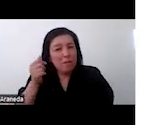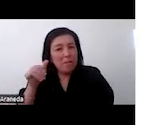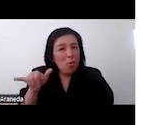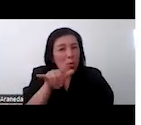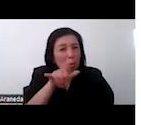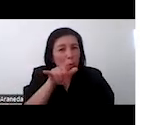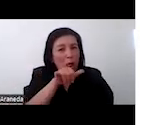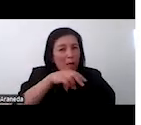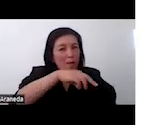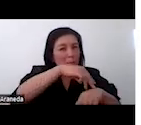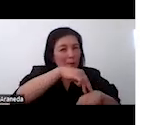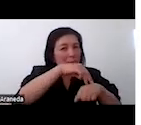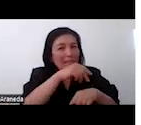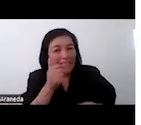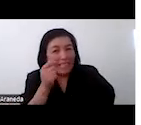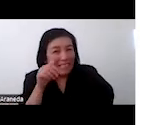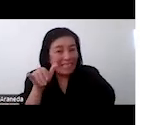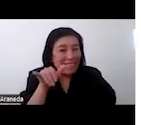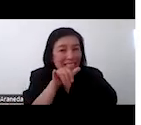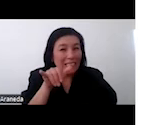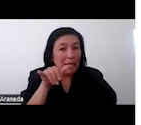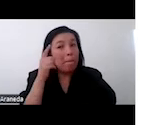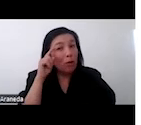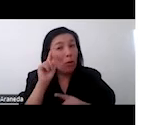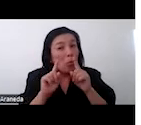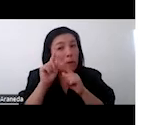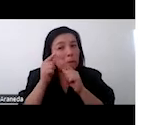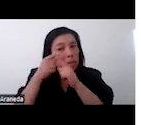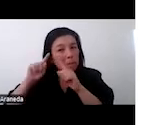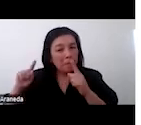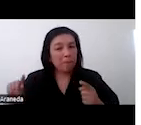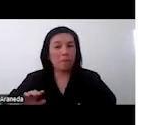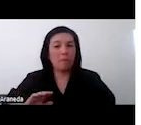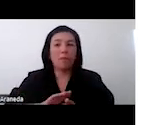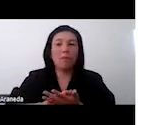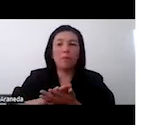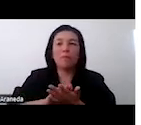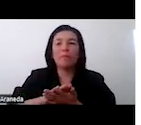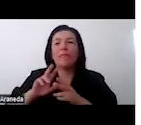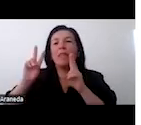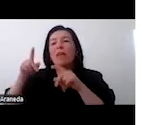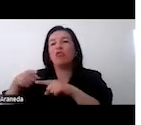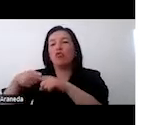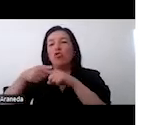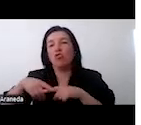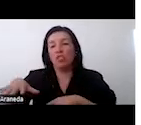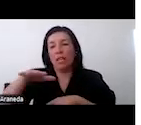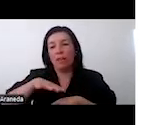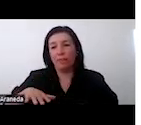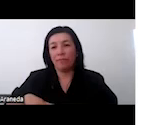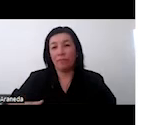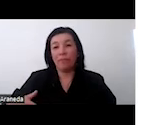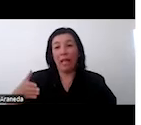en el Marga Marga, pero acá habían ciertas diferencias, sobre todo en cosas sociales. Yo les comentaba recién que hay cierto